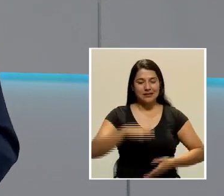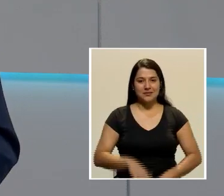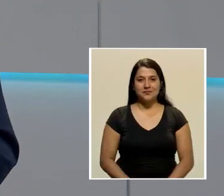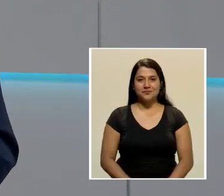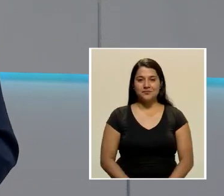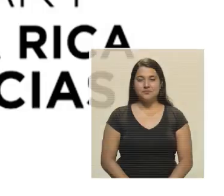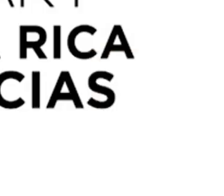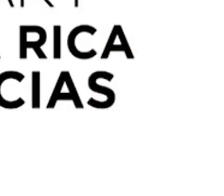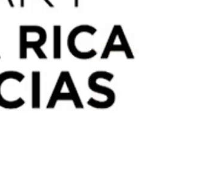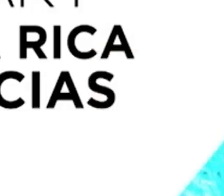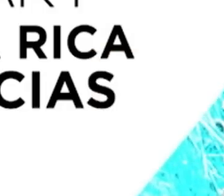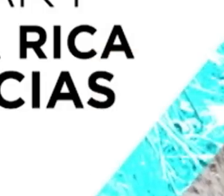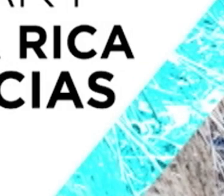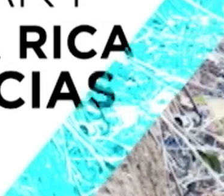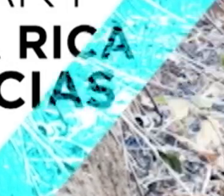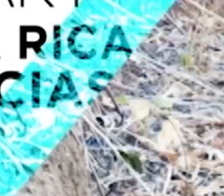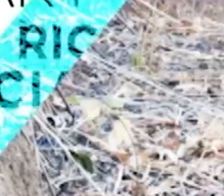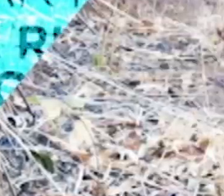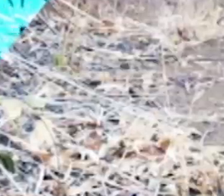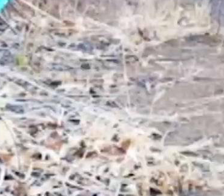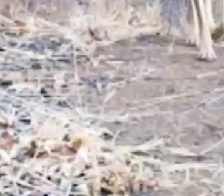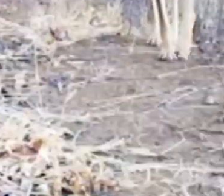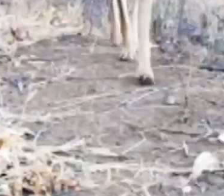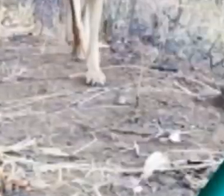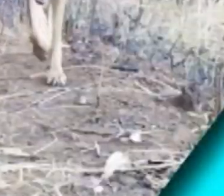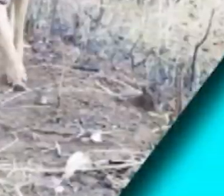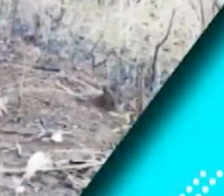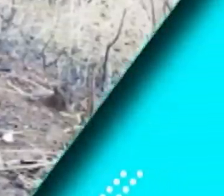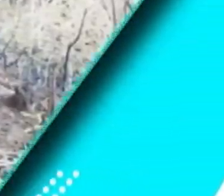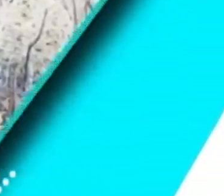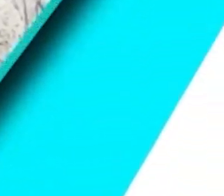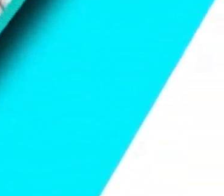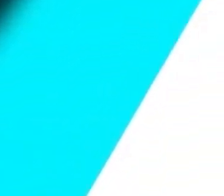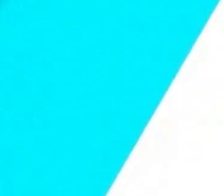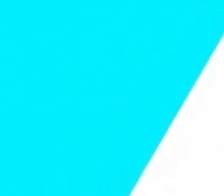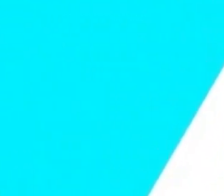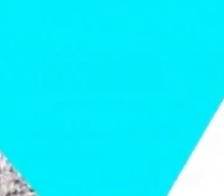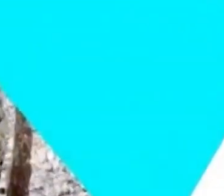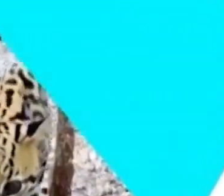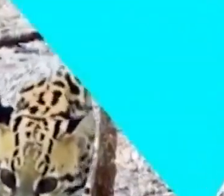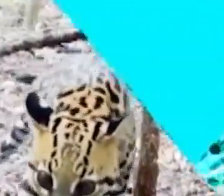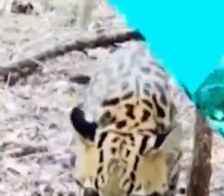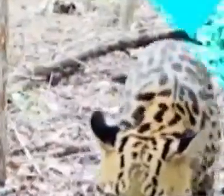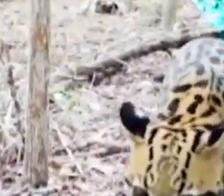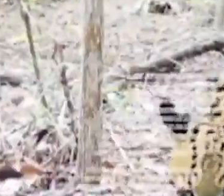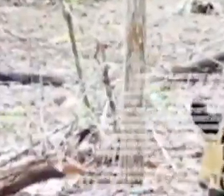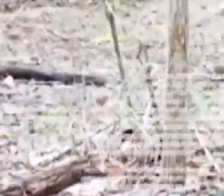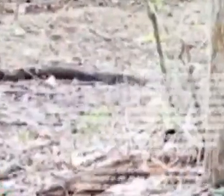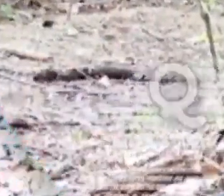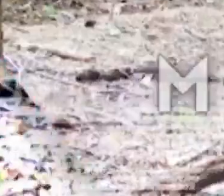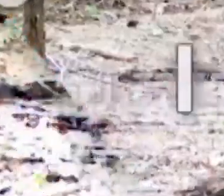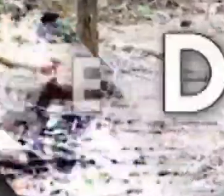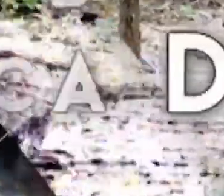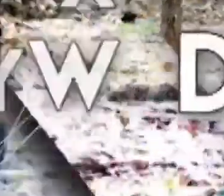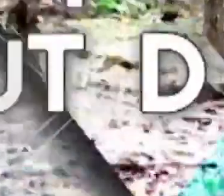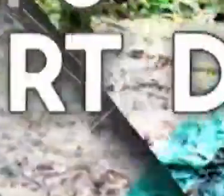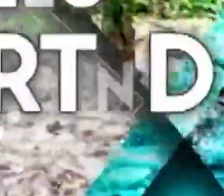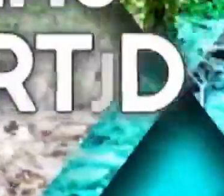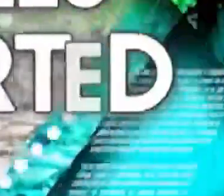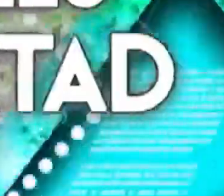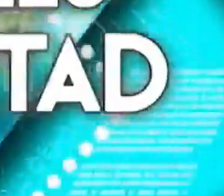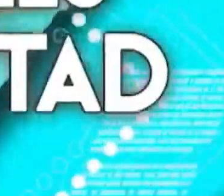presentamos al INDRI. Esta especie está estrechamente relacionada con primates primitivos y es